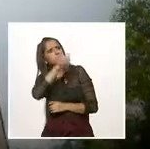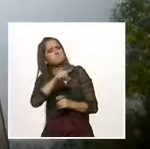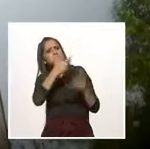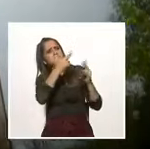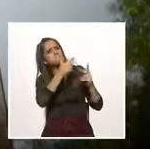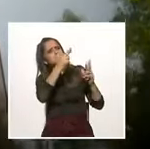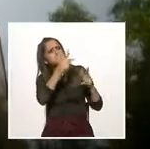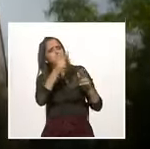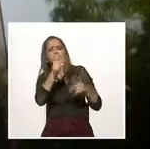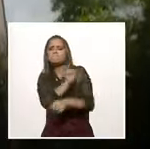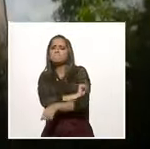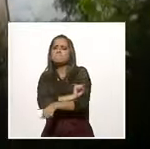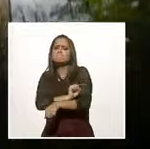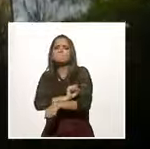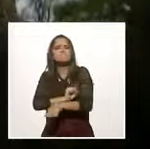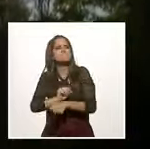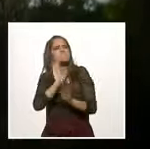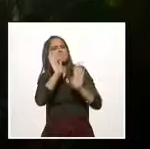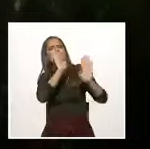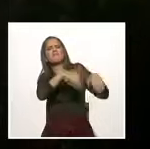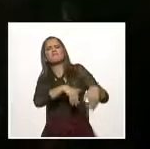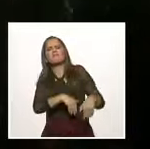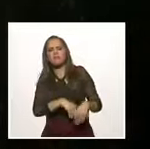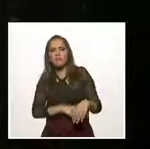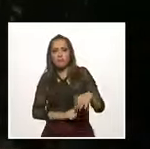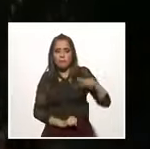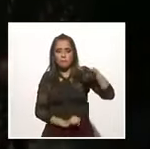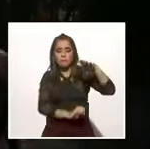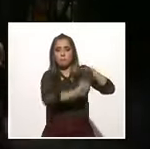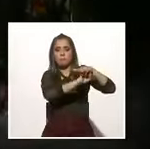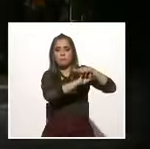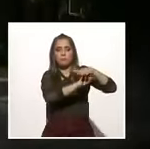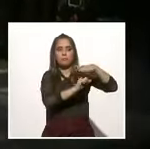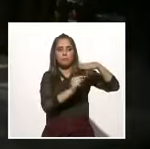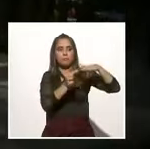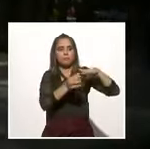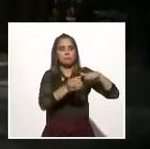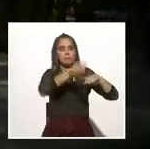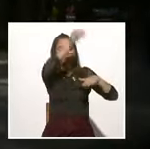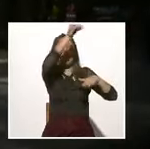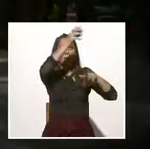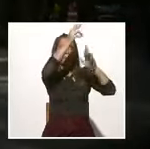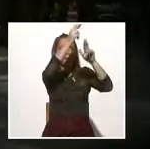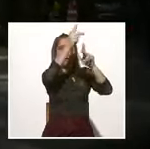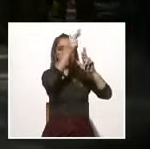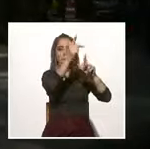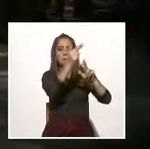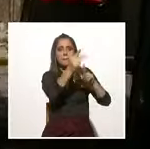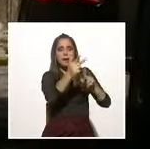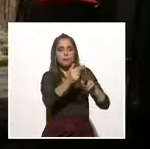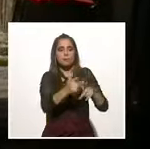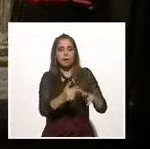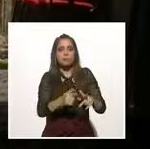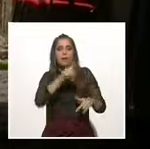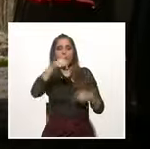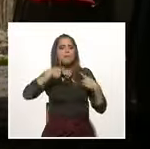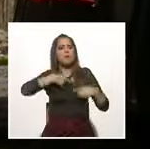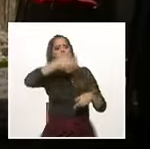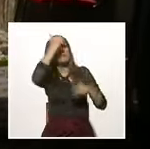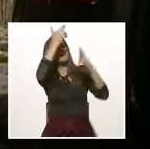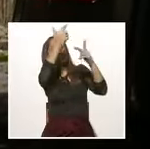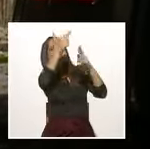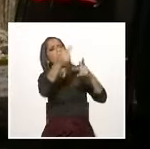el daño, pero está en la base de la columna, está tronada una trave,